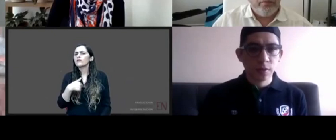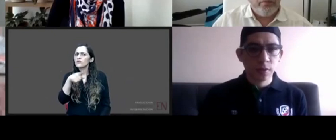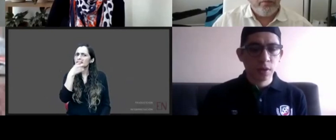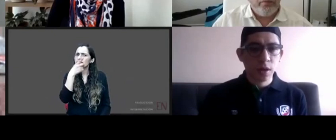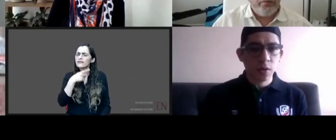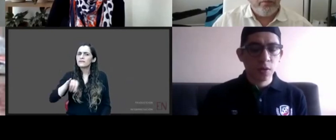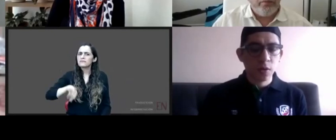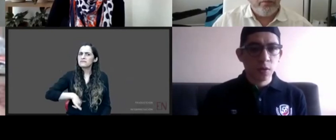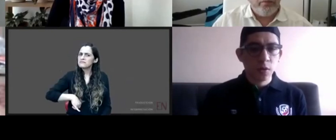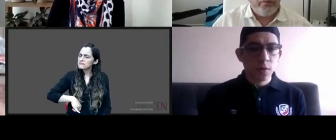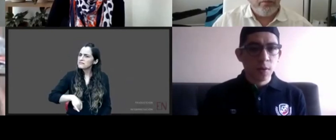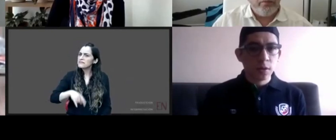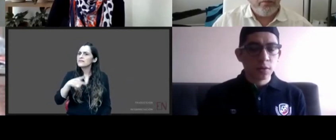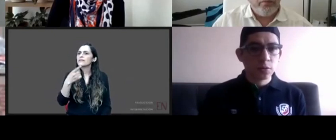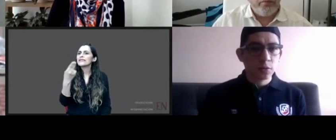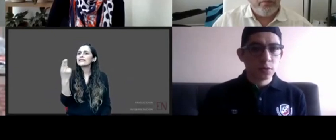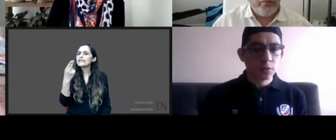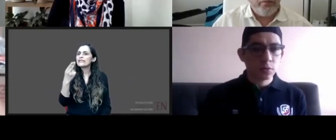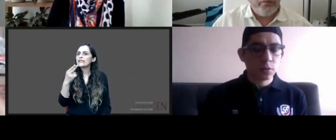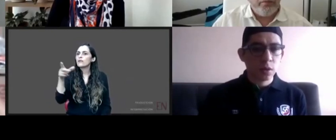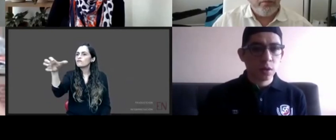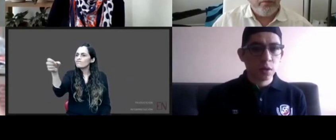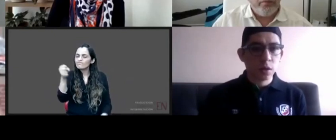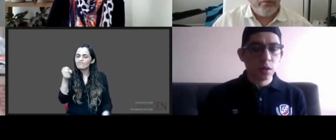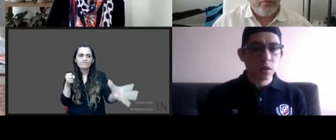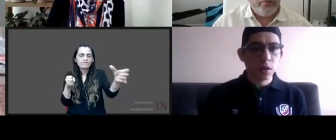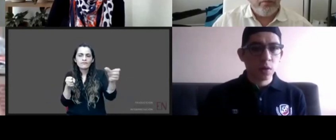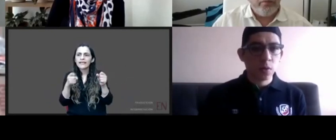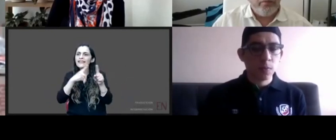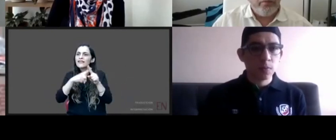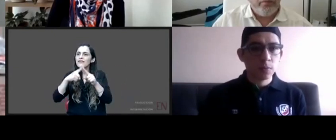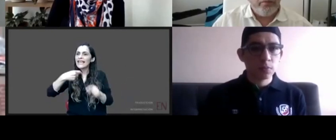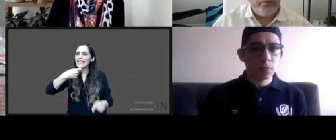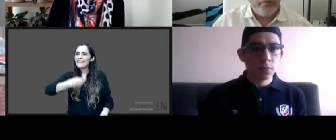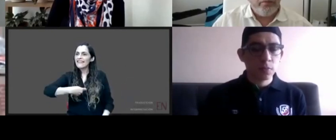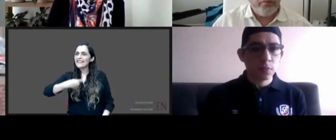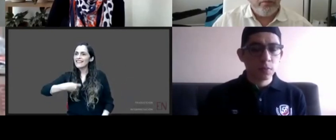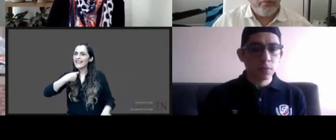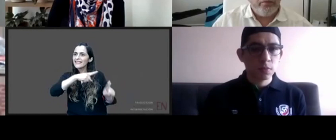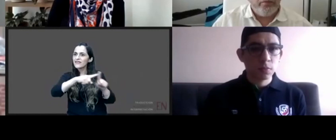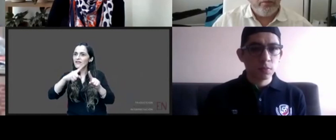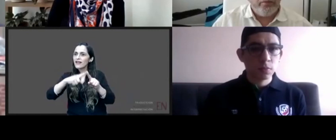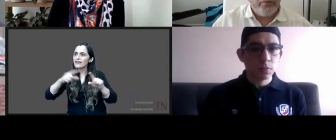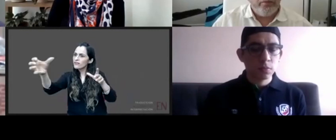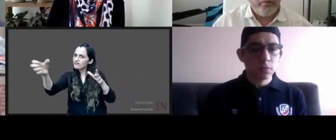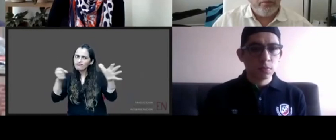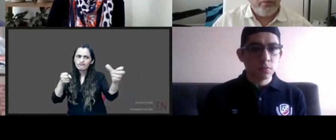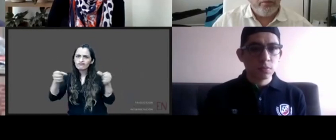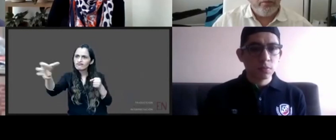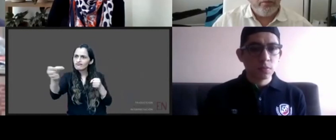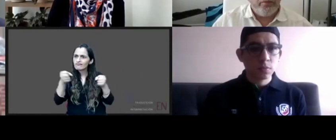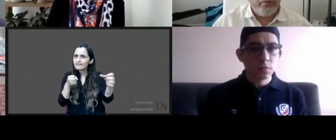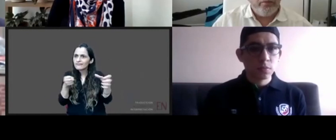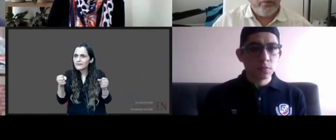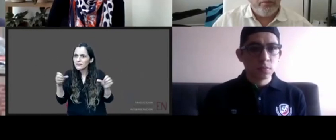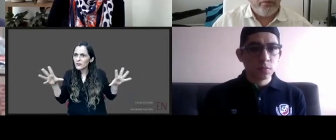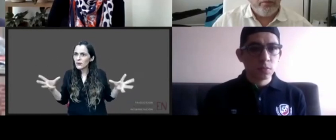garantizar la presencia de estas identidades, colocarlas no solamente en espacios que puedan parecer